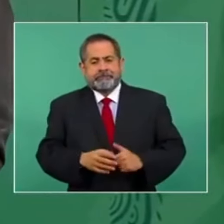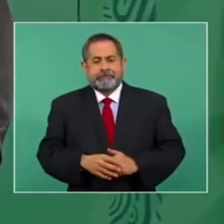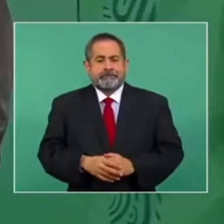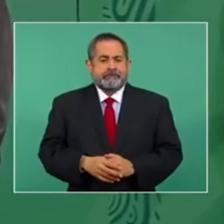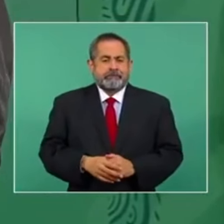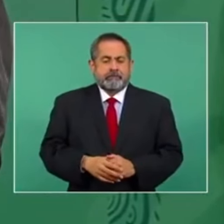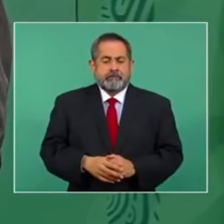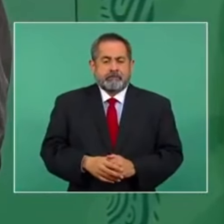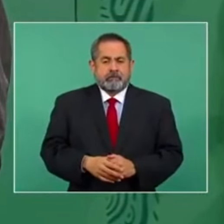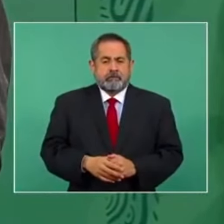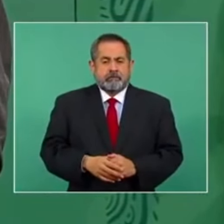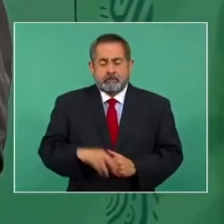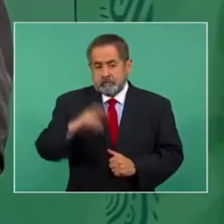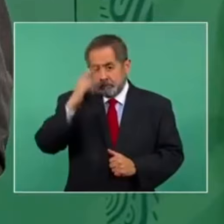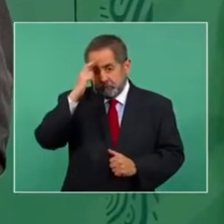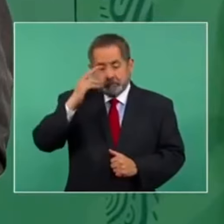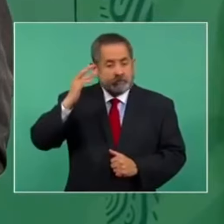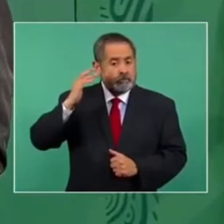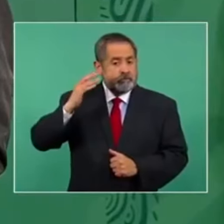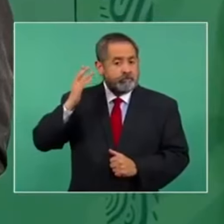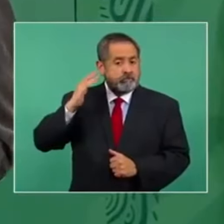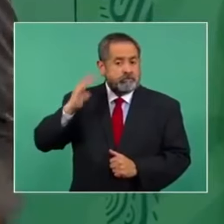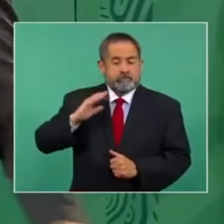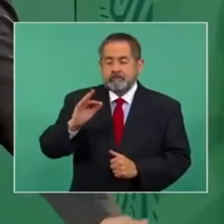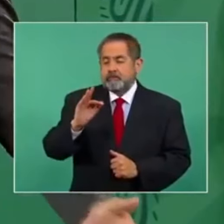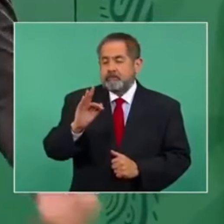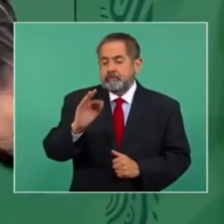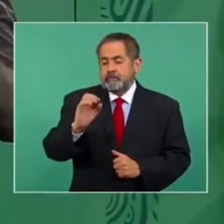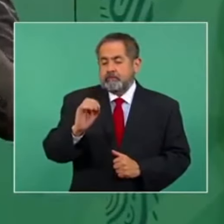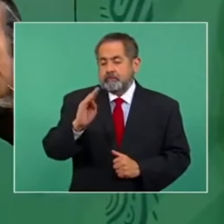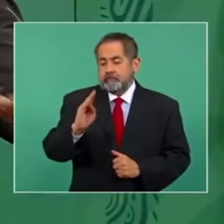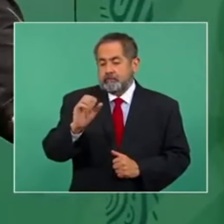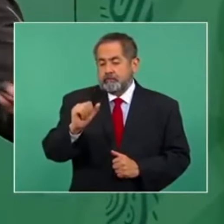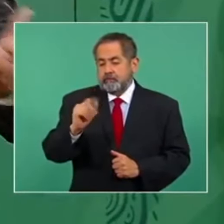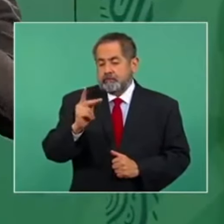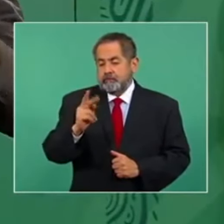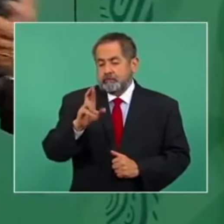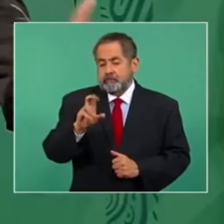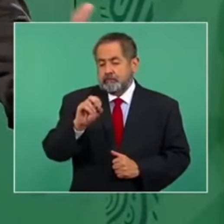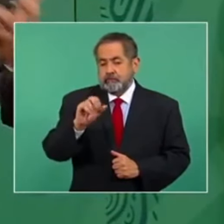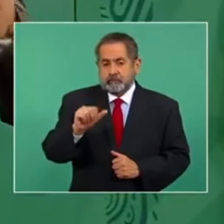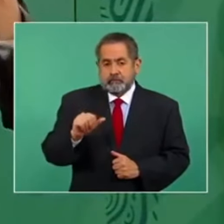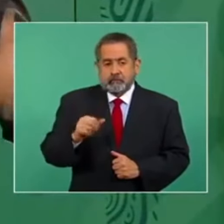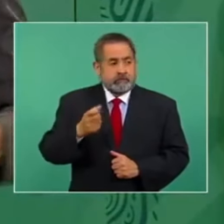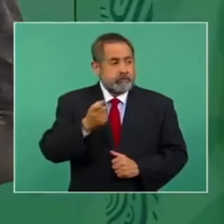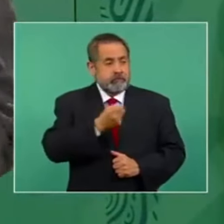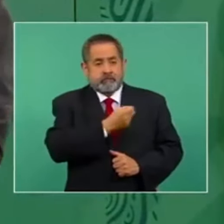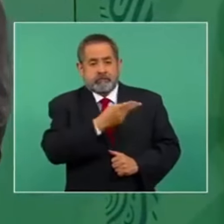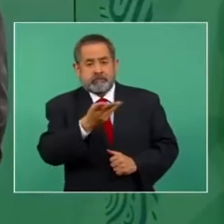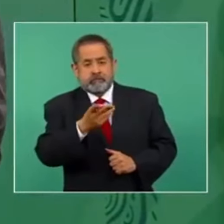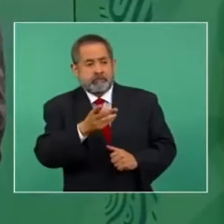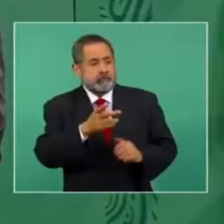cuando el fósforo se recuperaron departamentos